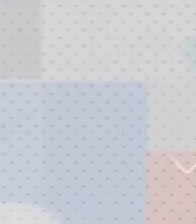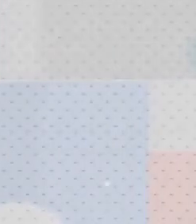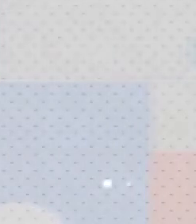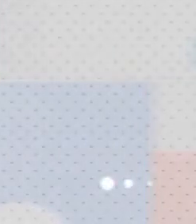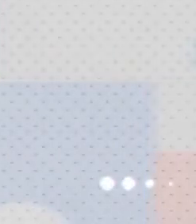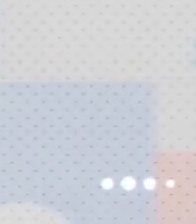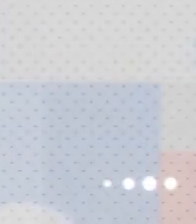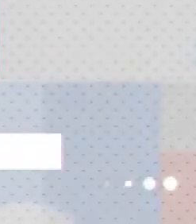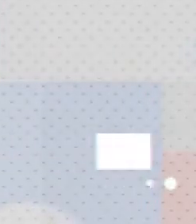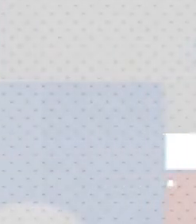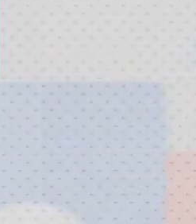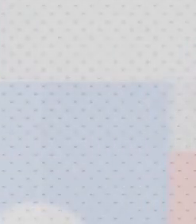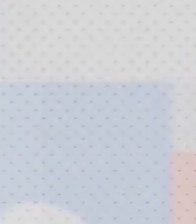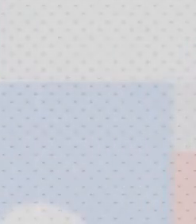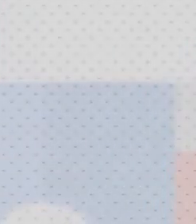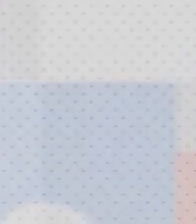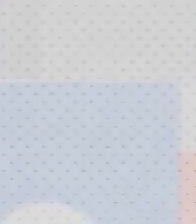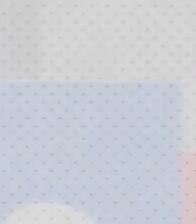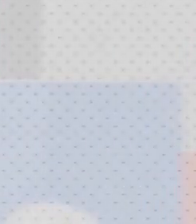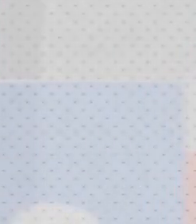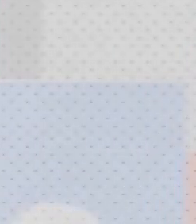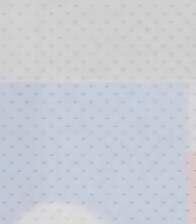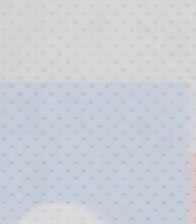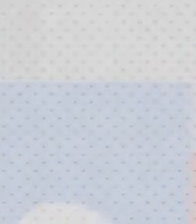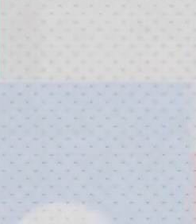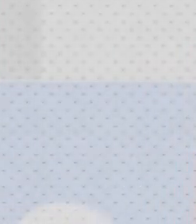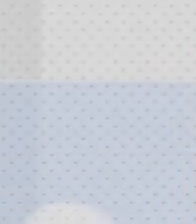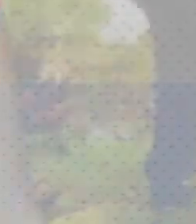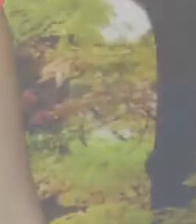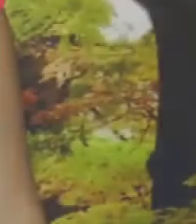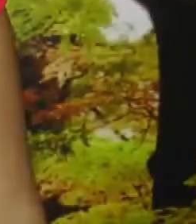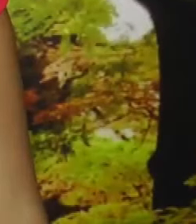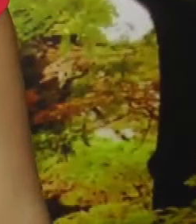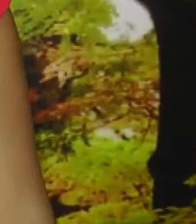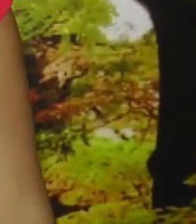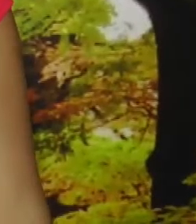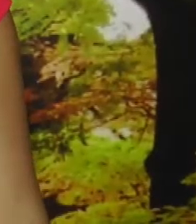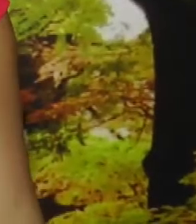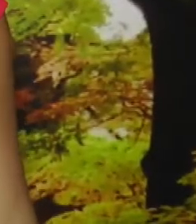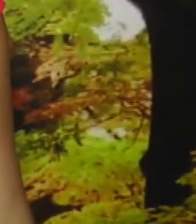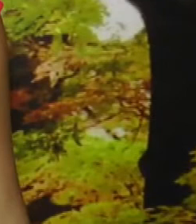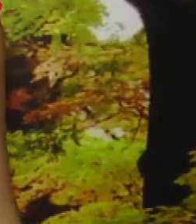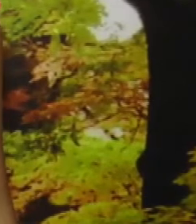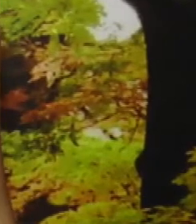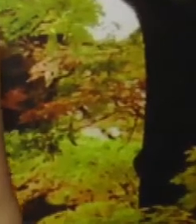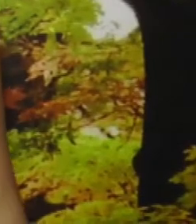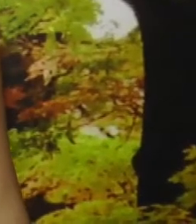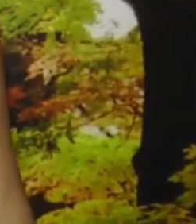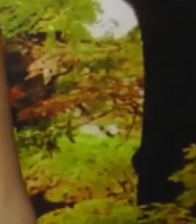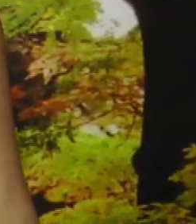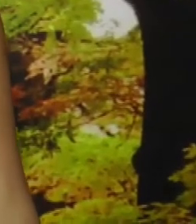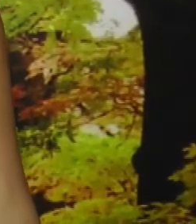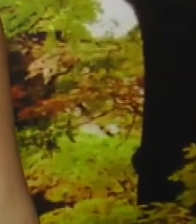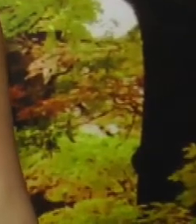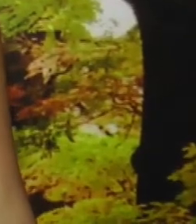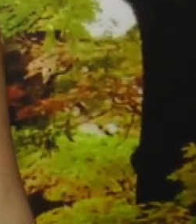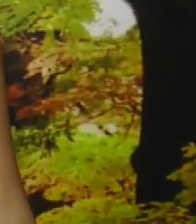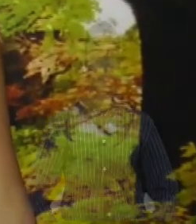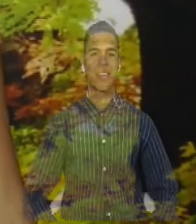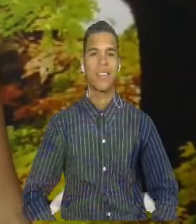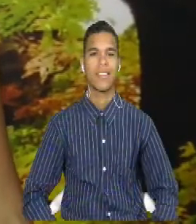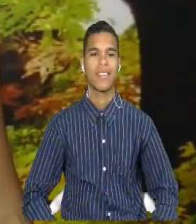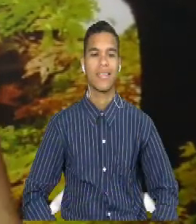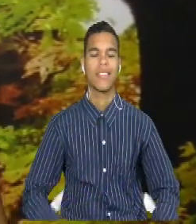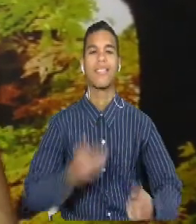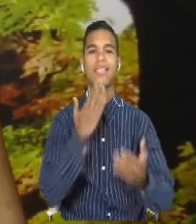Buenos días, Hoy vamos a hablar de un snack súper rápido, fácil